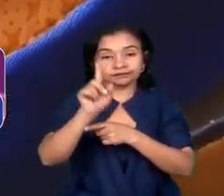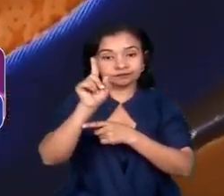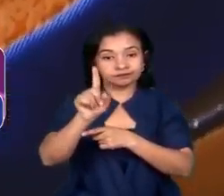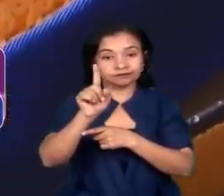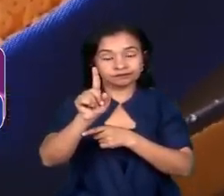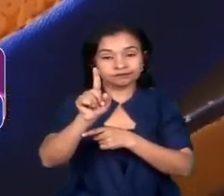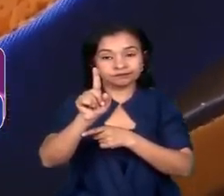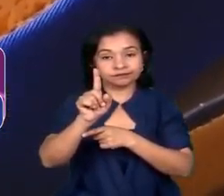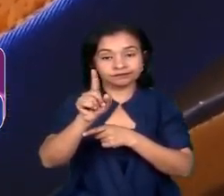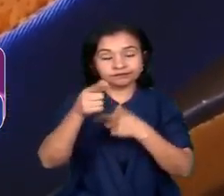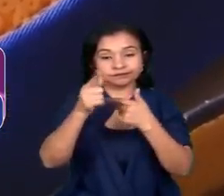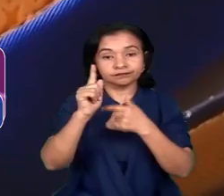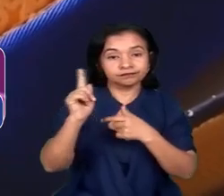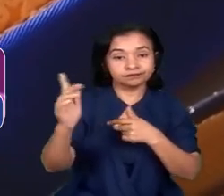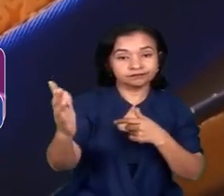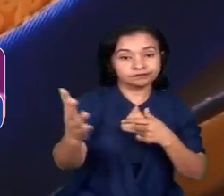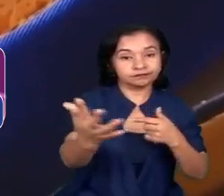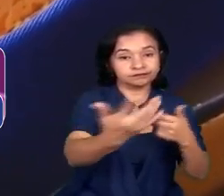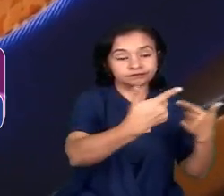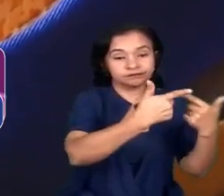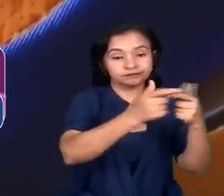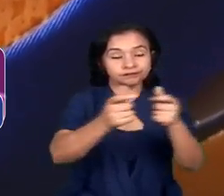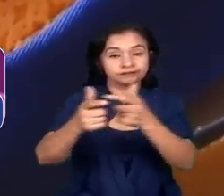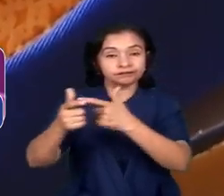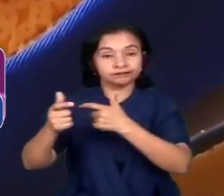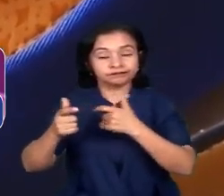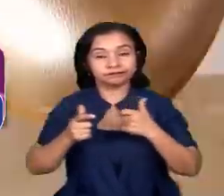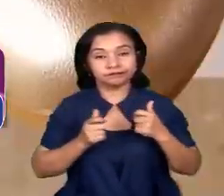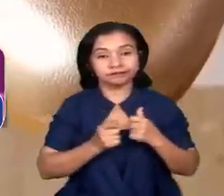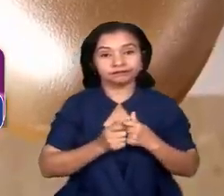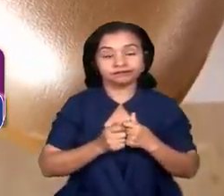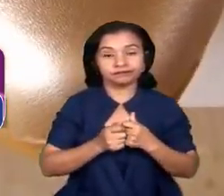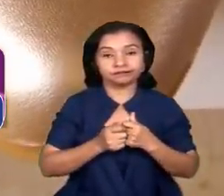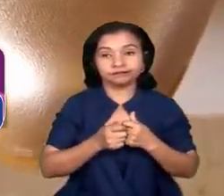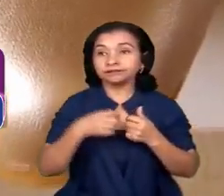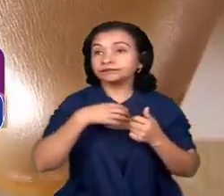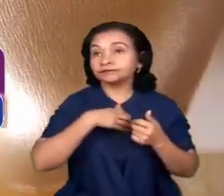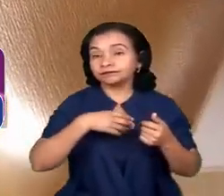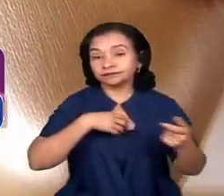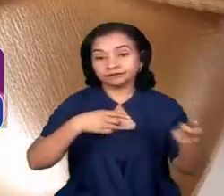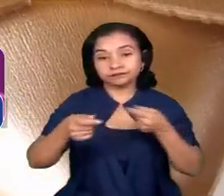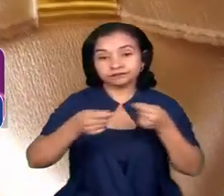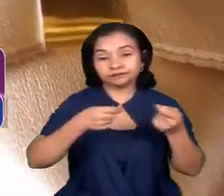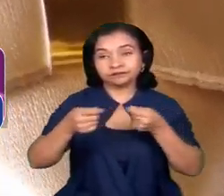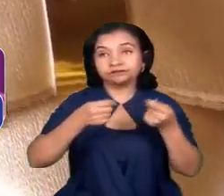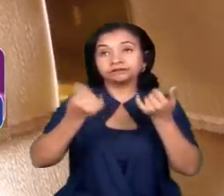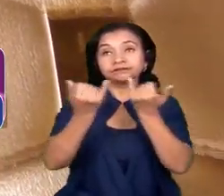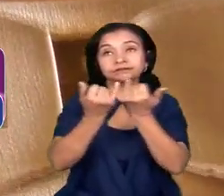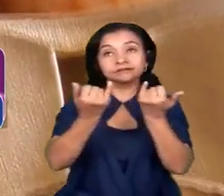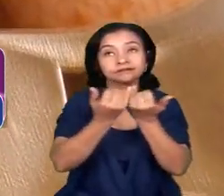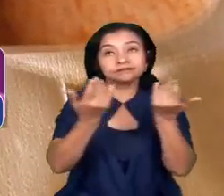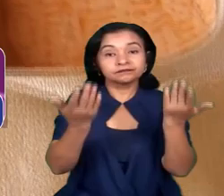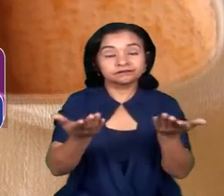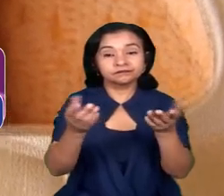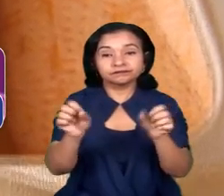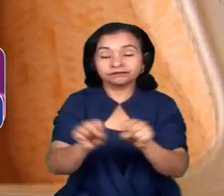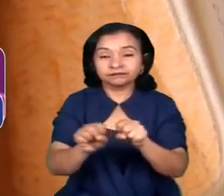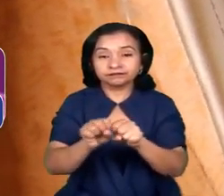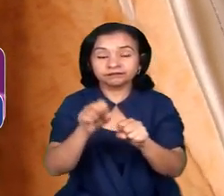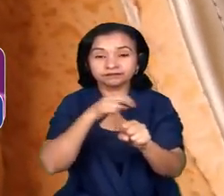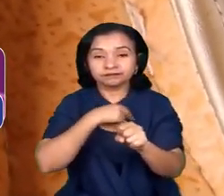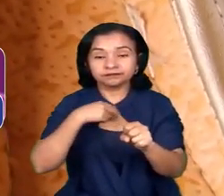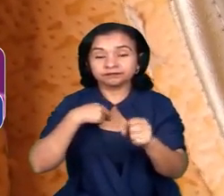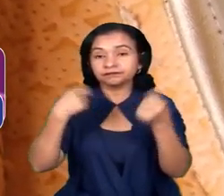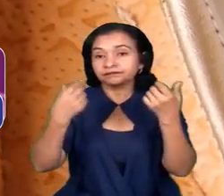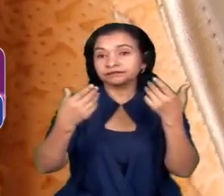El empresariado somos todos. Todo aquel que tiene un comer, una empresita que está elaborando esto, está